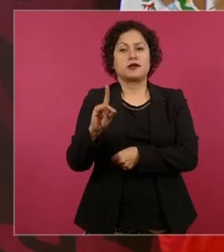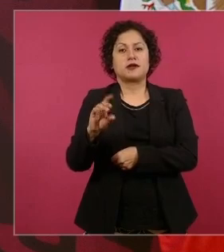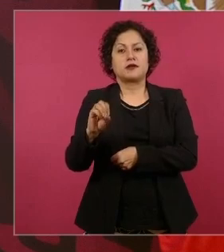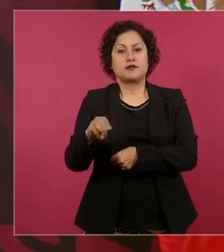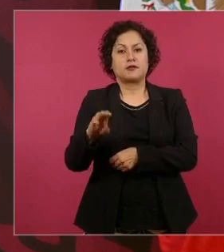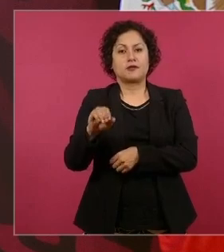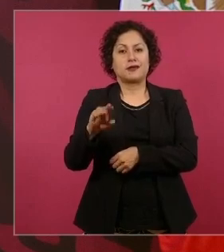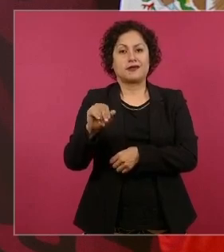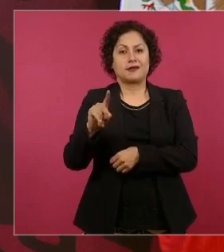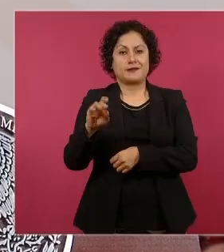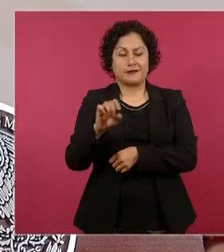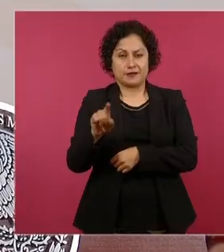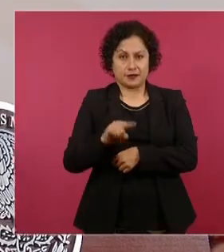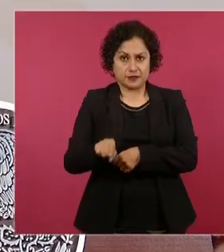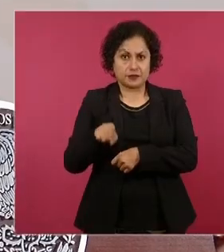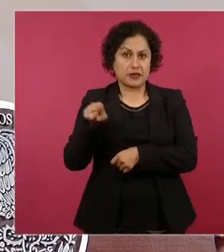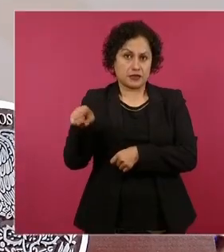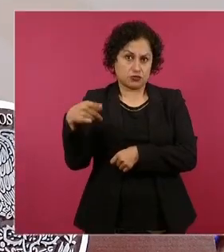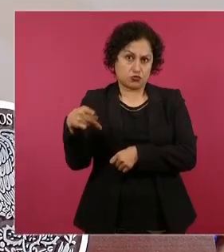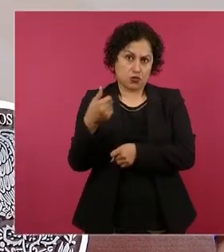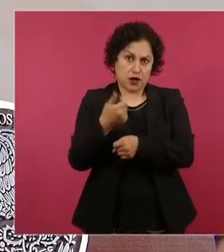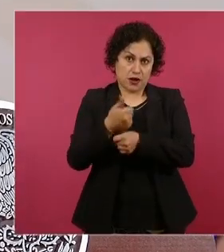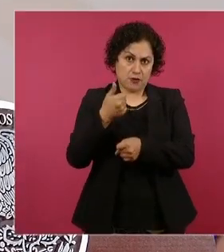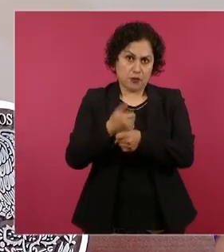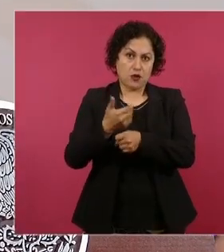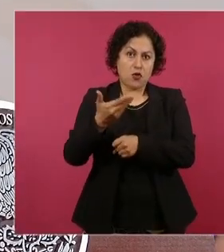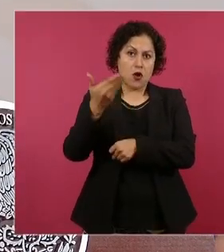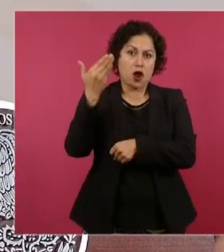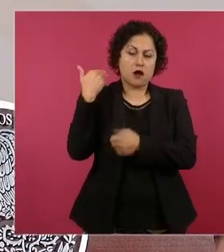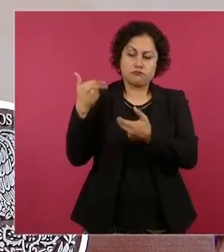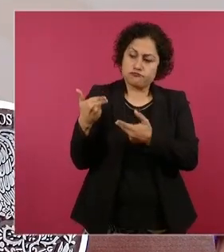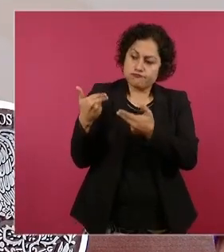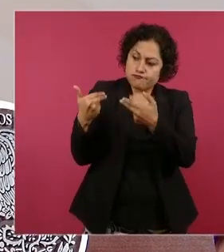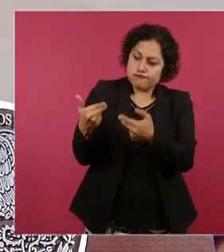González, de